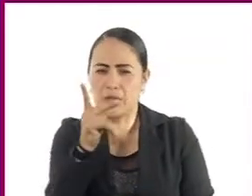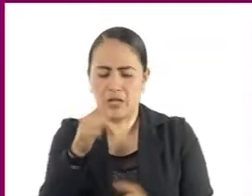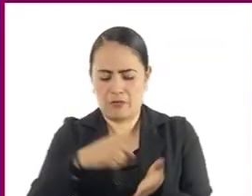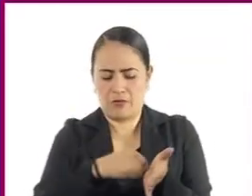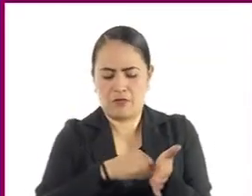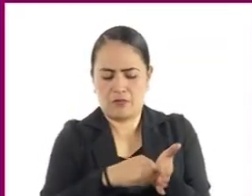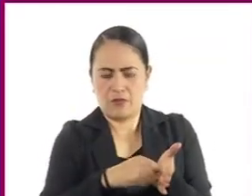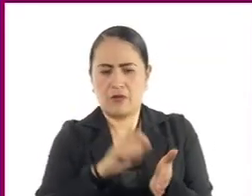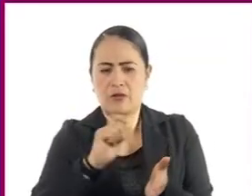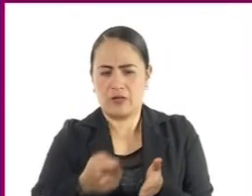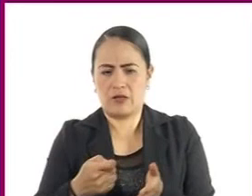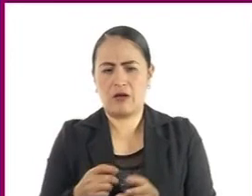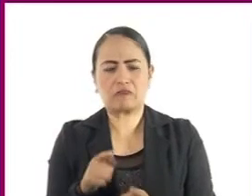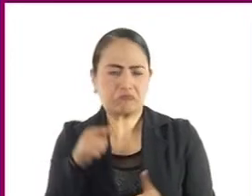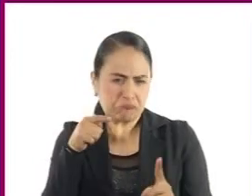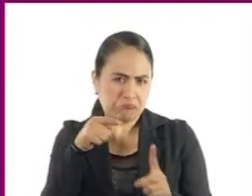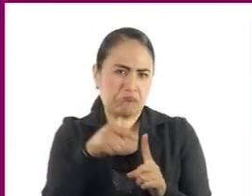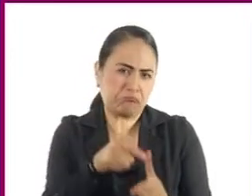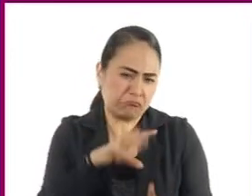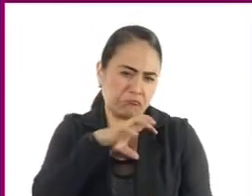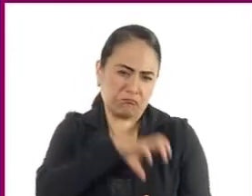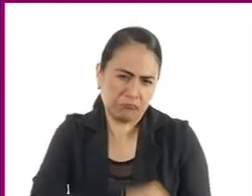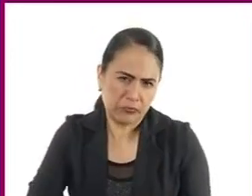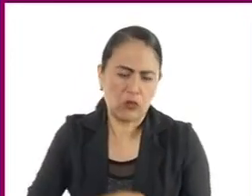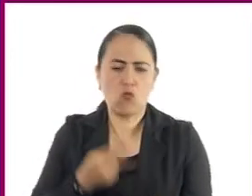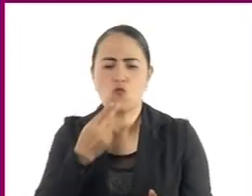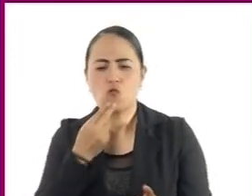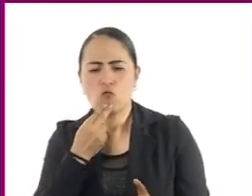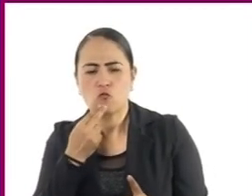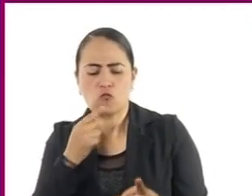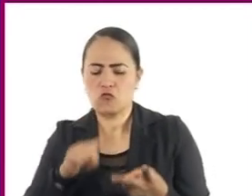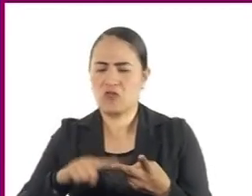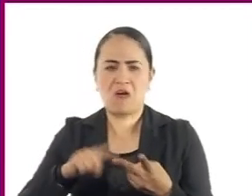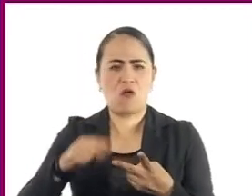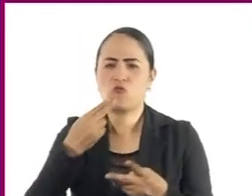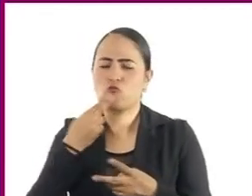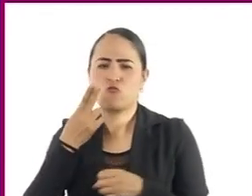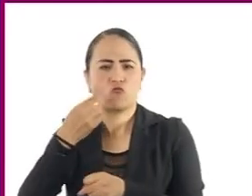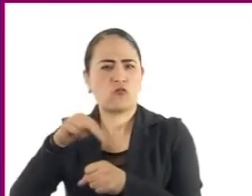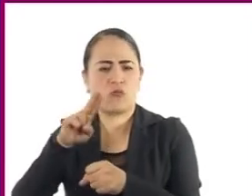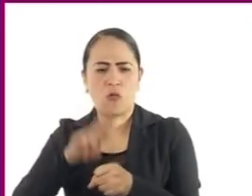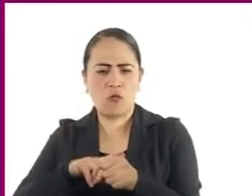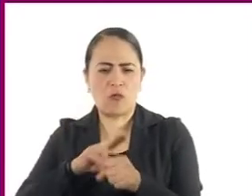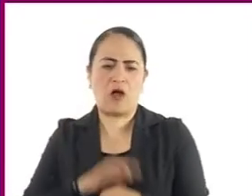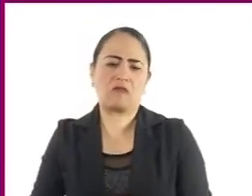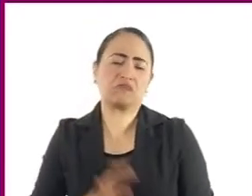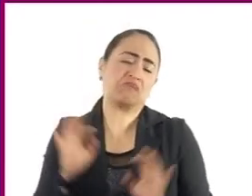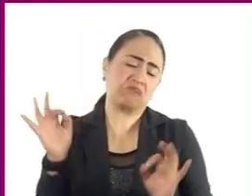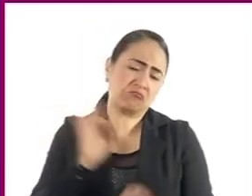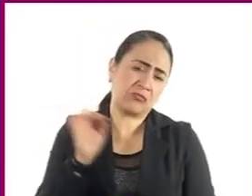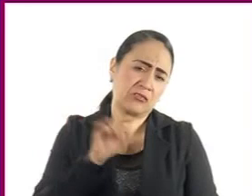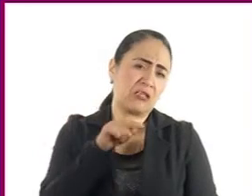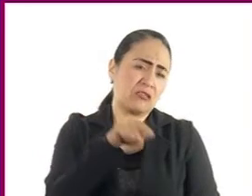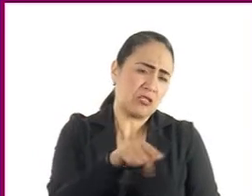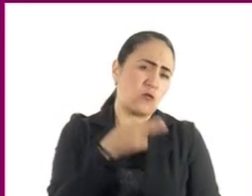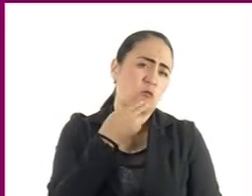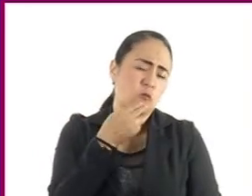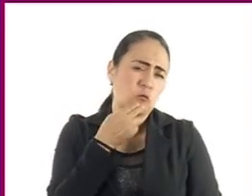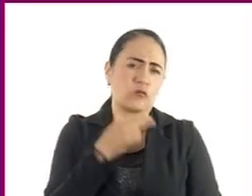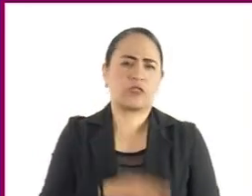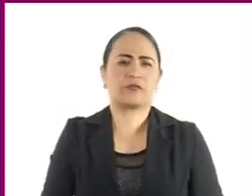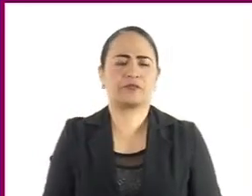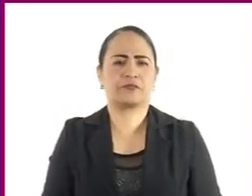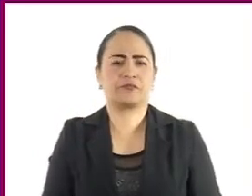son se prefiere, se utilizan, uso común y suelen utilizarse, que se refieren al uso de